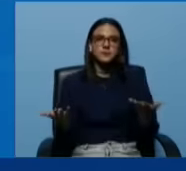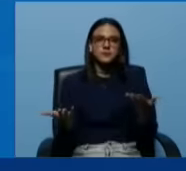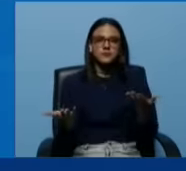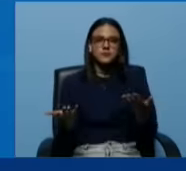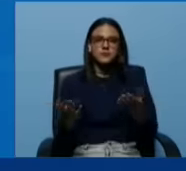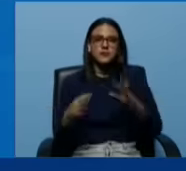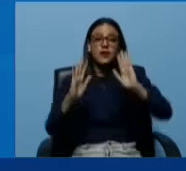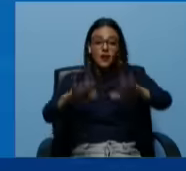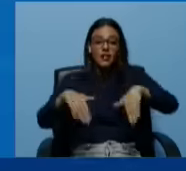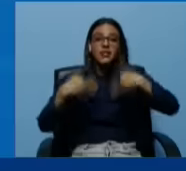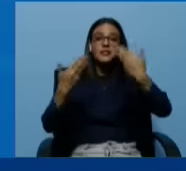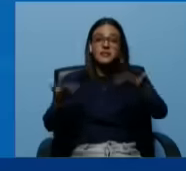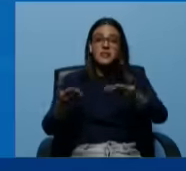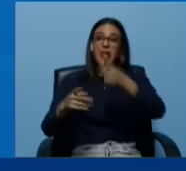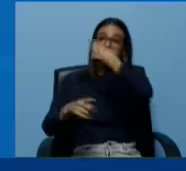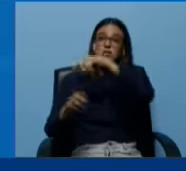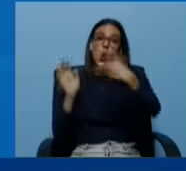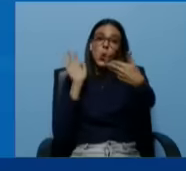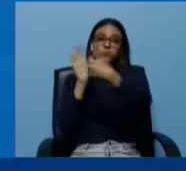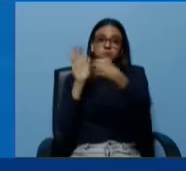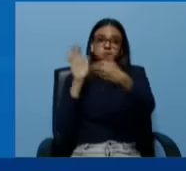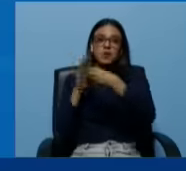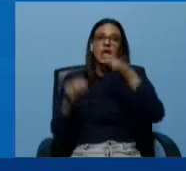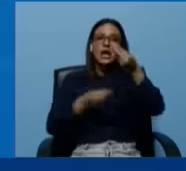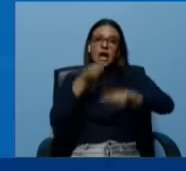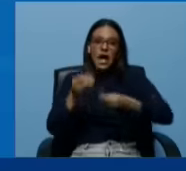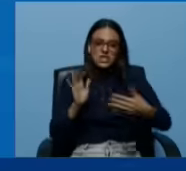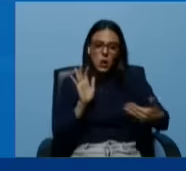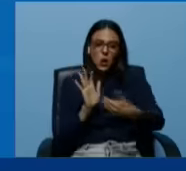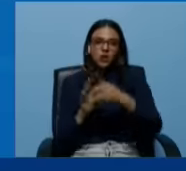Detrás del ataque y de esta arremetida